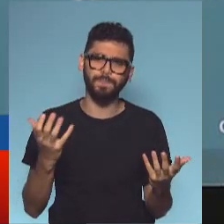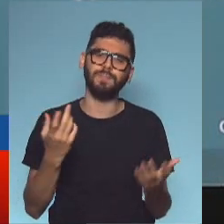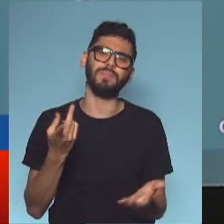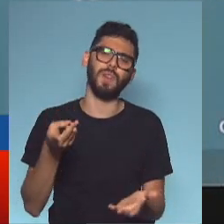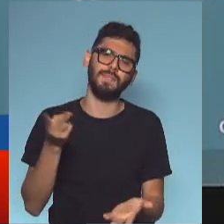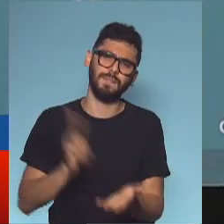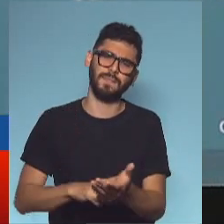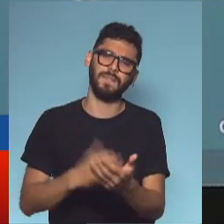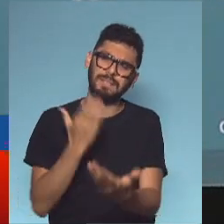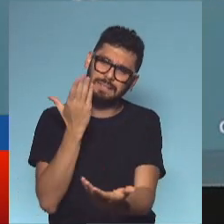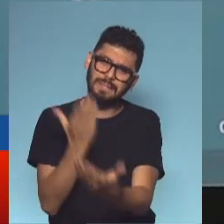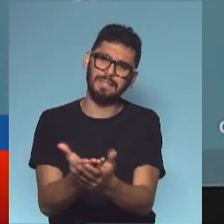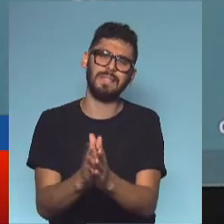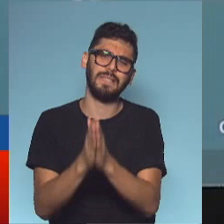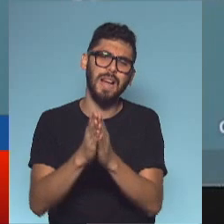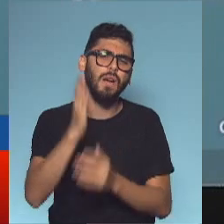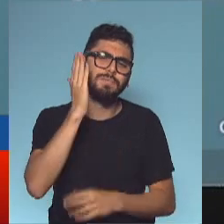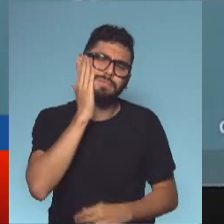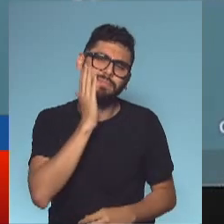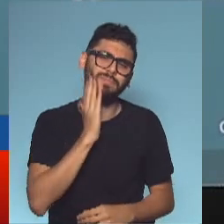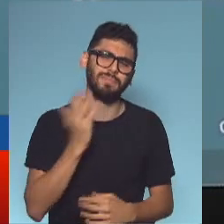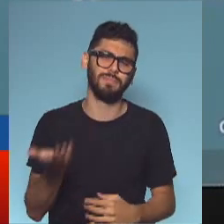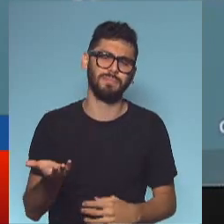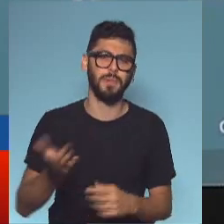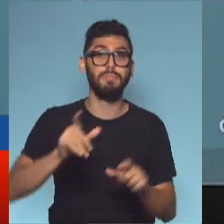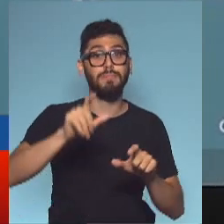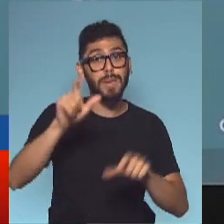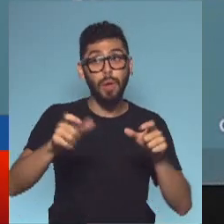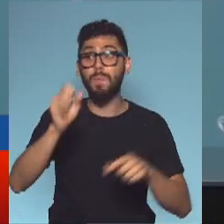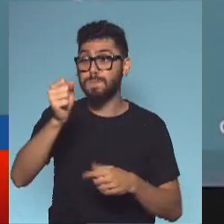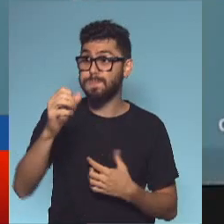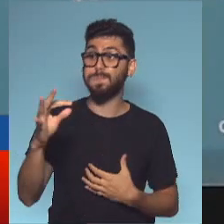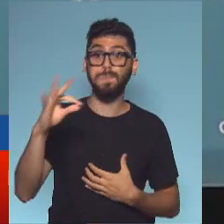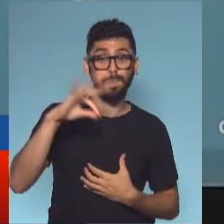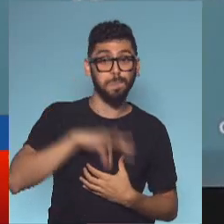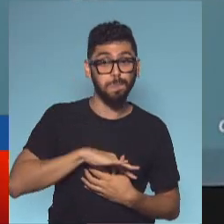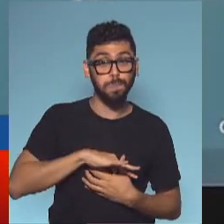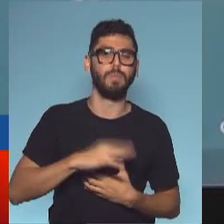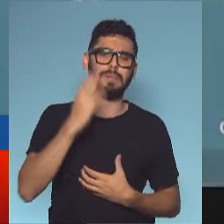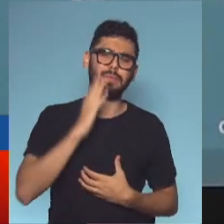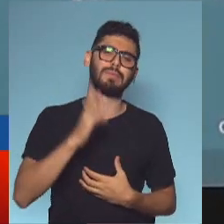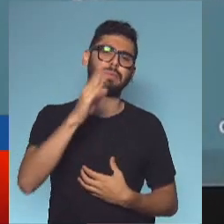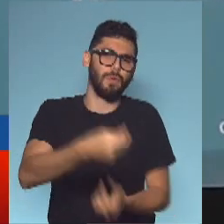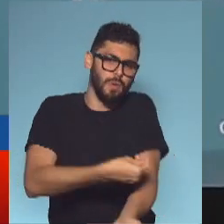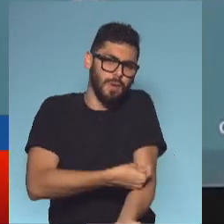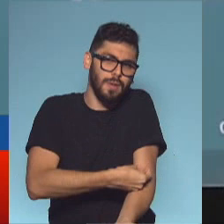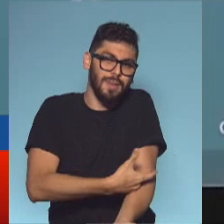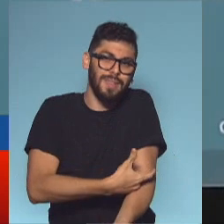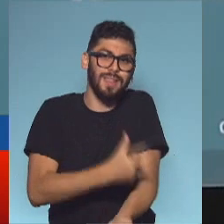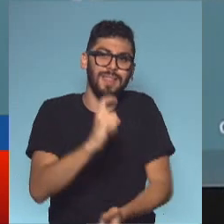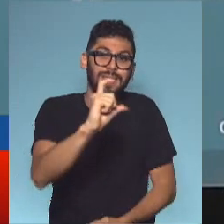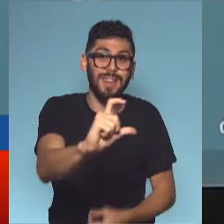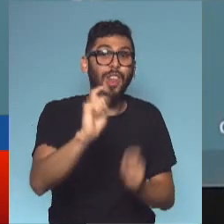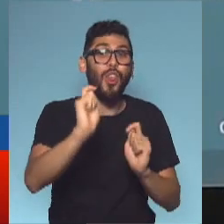nuevo enorme a la solidaridad para que aquellos que tuvieron la enfermedad donan nuevamente, porque fíjense,